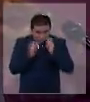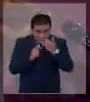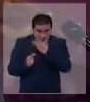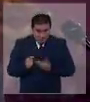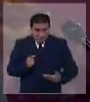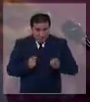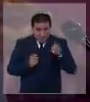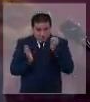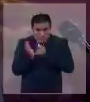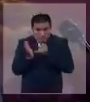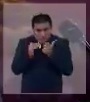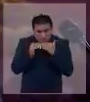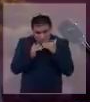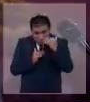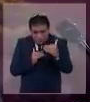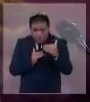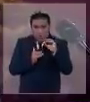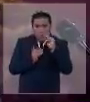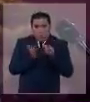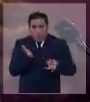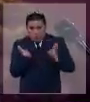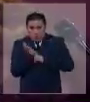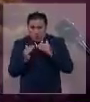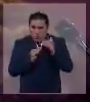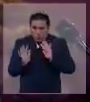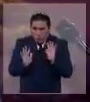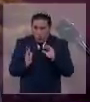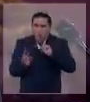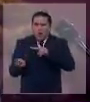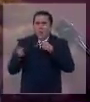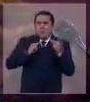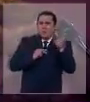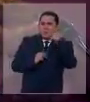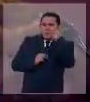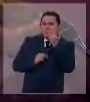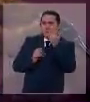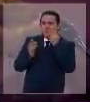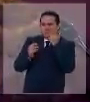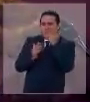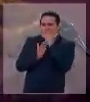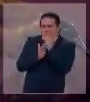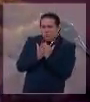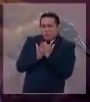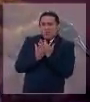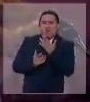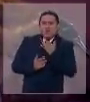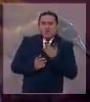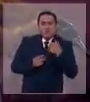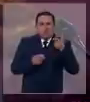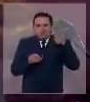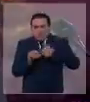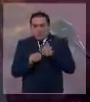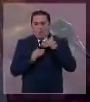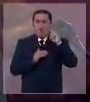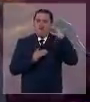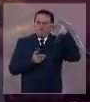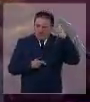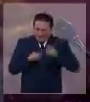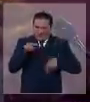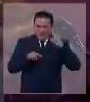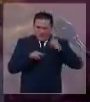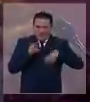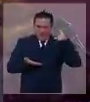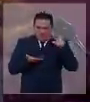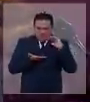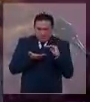impuestos. Quiere bajar el IVA en la frontera, quiere revisar el subsidio a los combustibles. ¿De dónde va a sacar el dinero